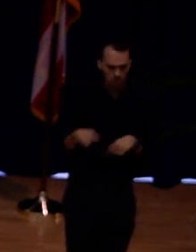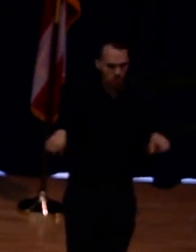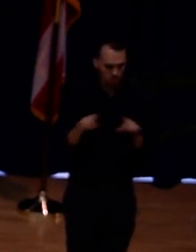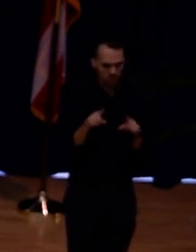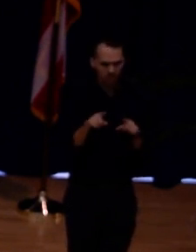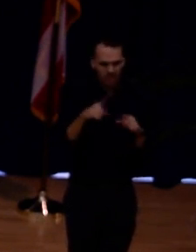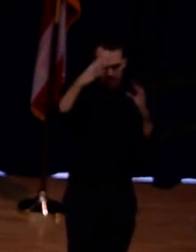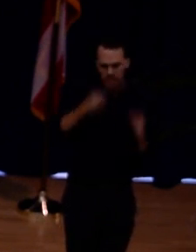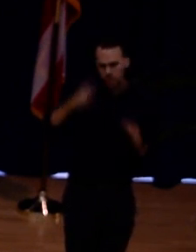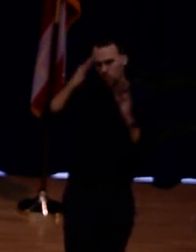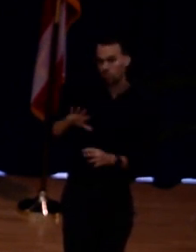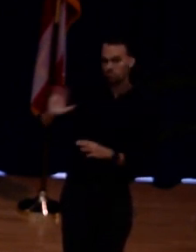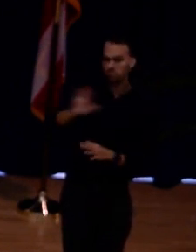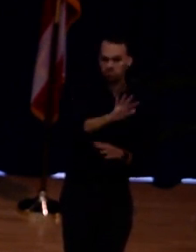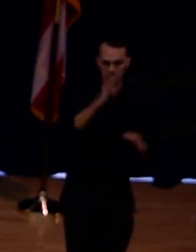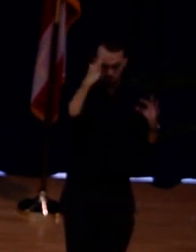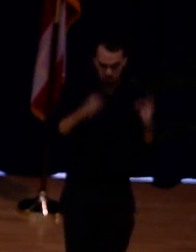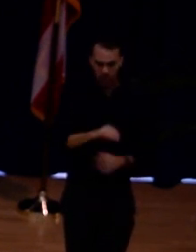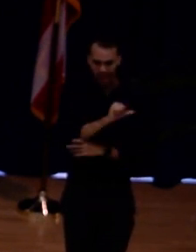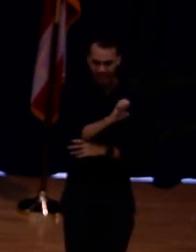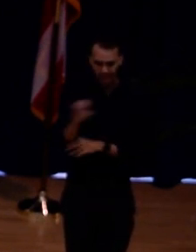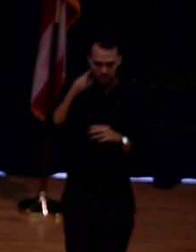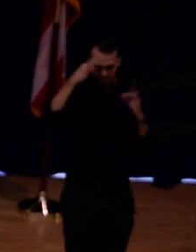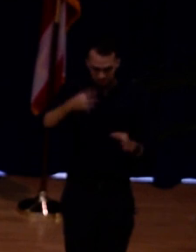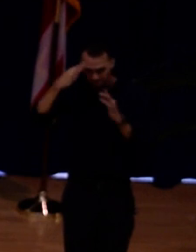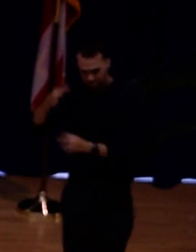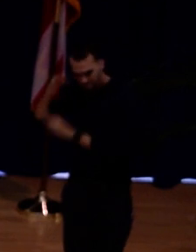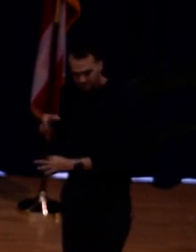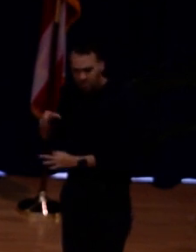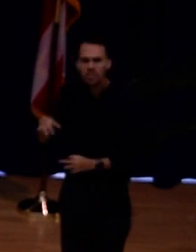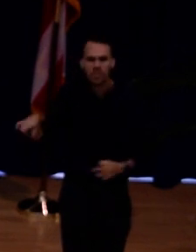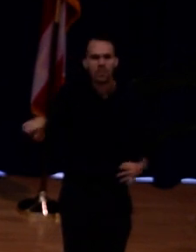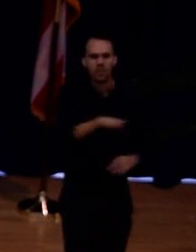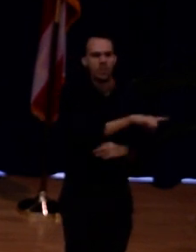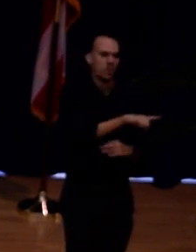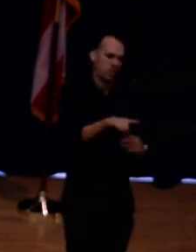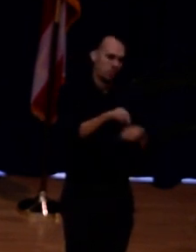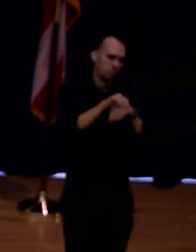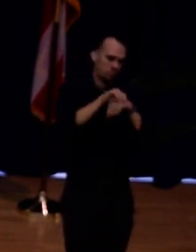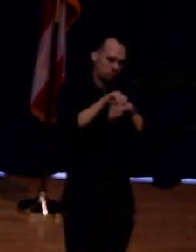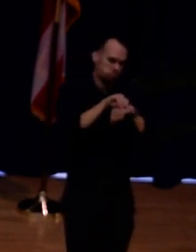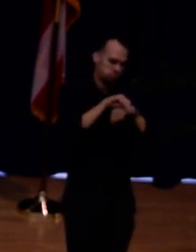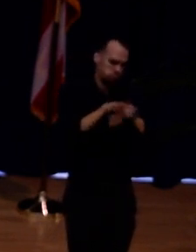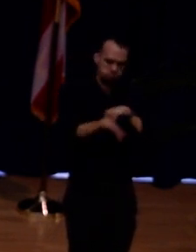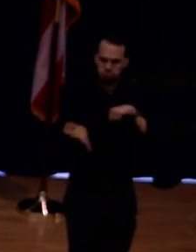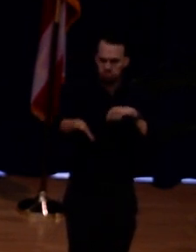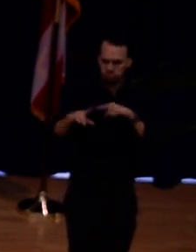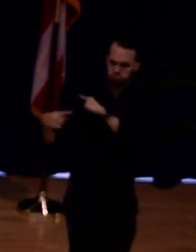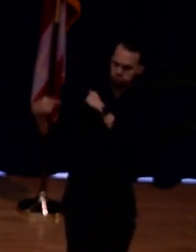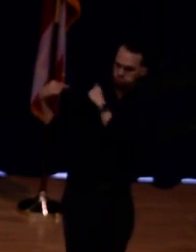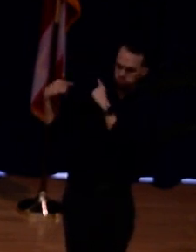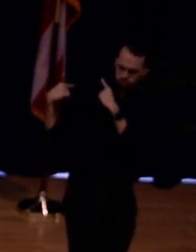la toma de decisiones de la Autoridad de Energía Eléctrica fue lo que causó muchos de los problemas a través de los